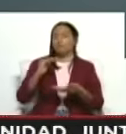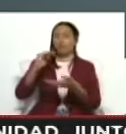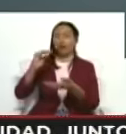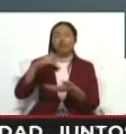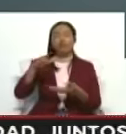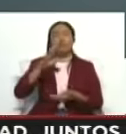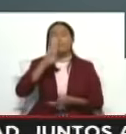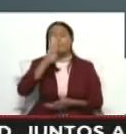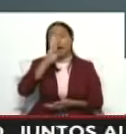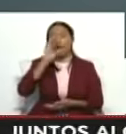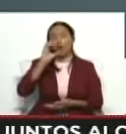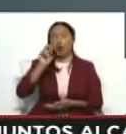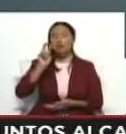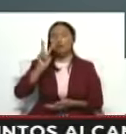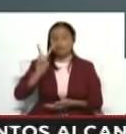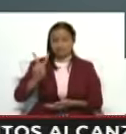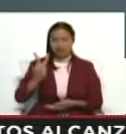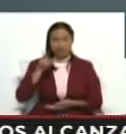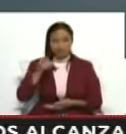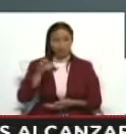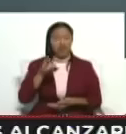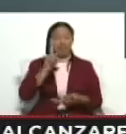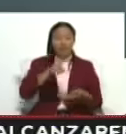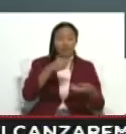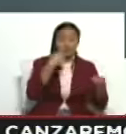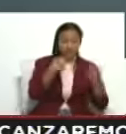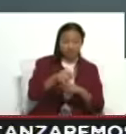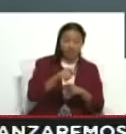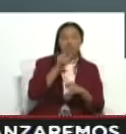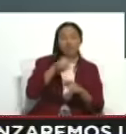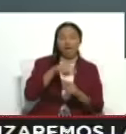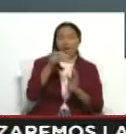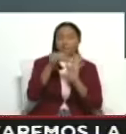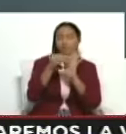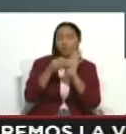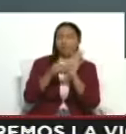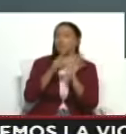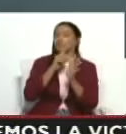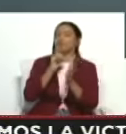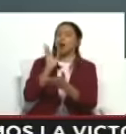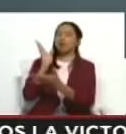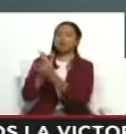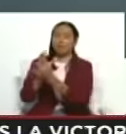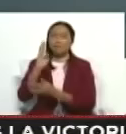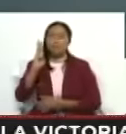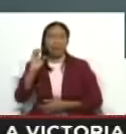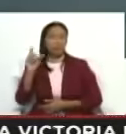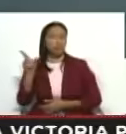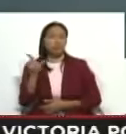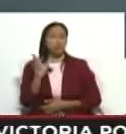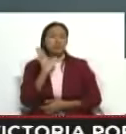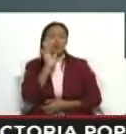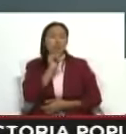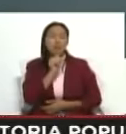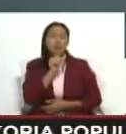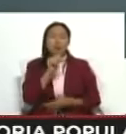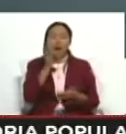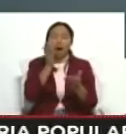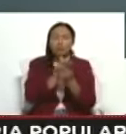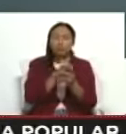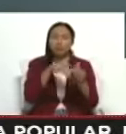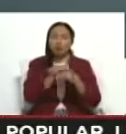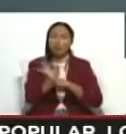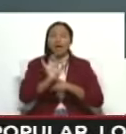Central, comercializados los productos asignados legalmente, los pagos correspondientes no ingresaban a PDVSA, sino que